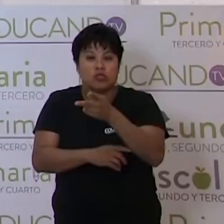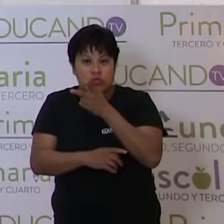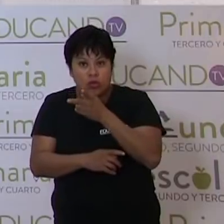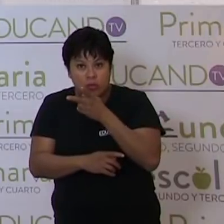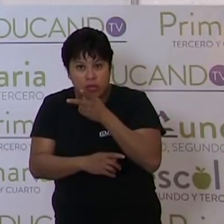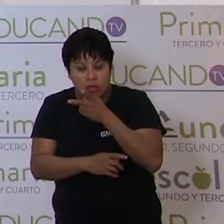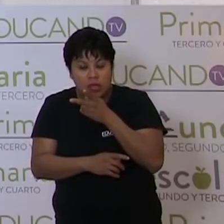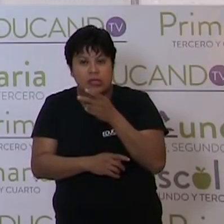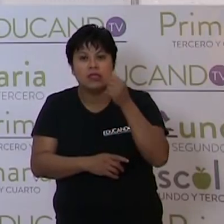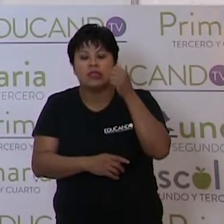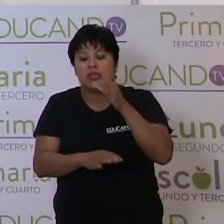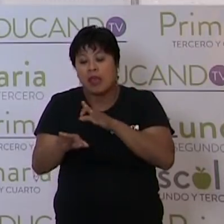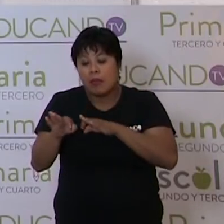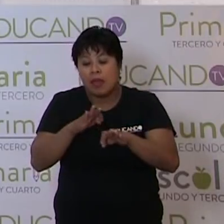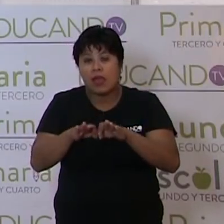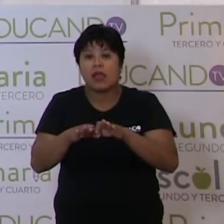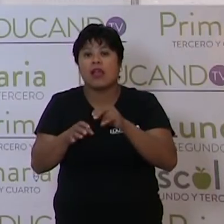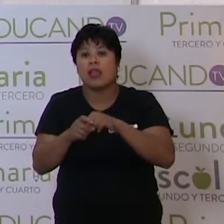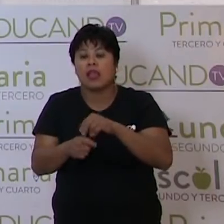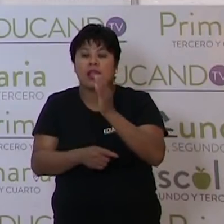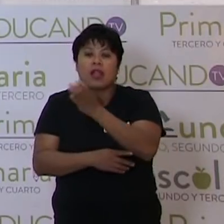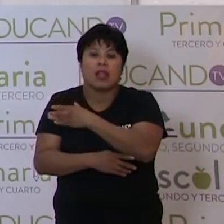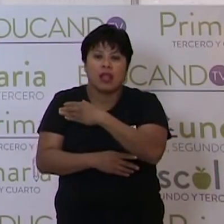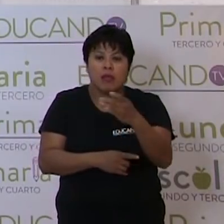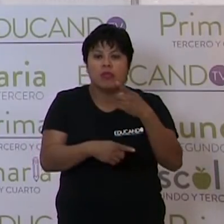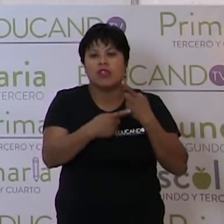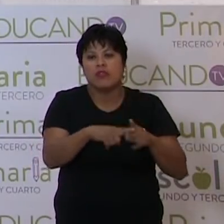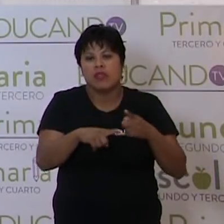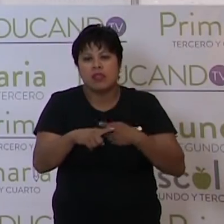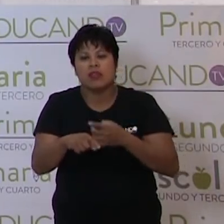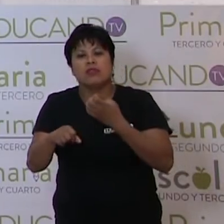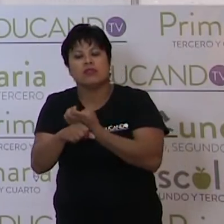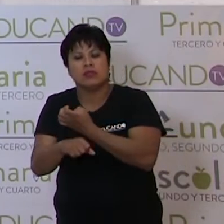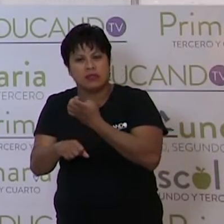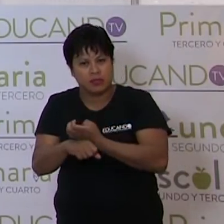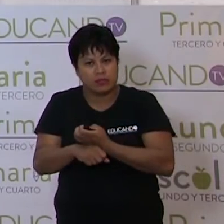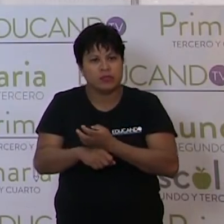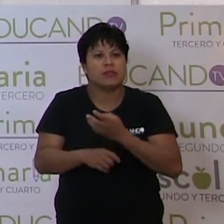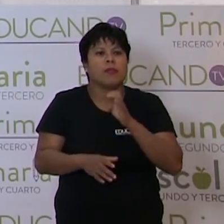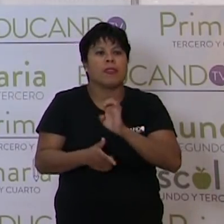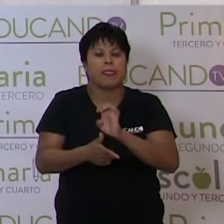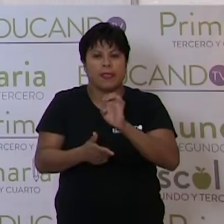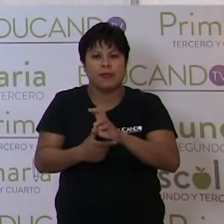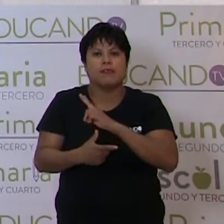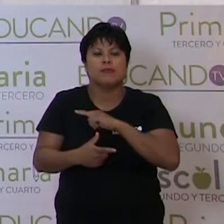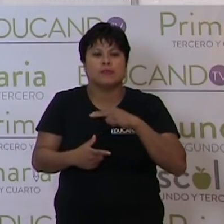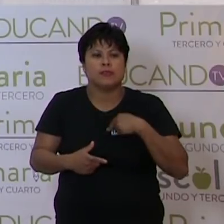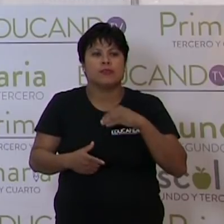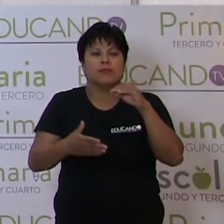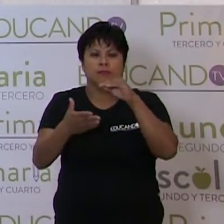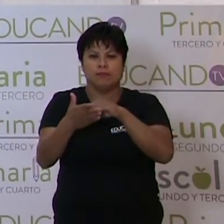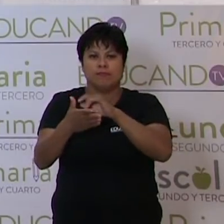se dedican a trabajar en los campos de diferentes estados. Entonces vamos a escribir acá,